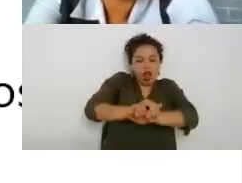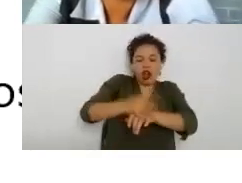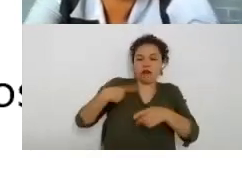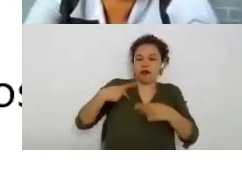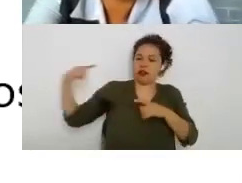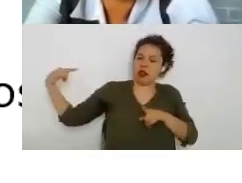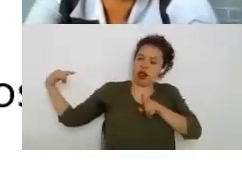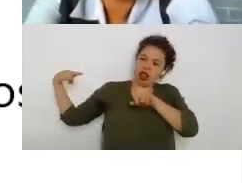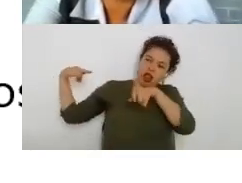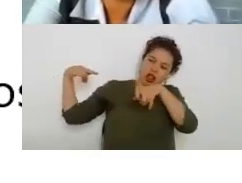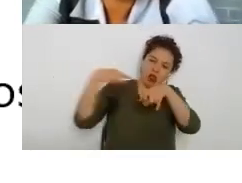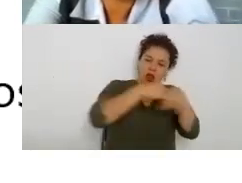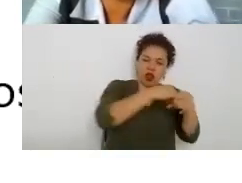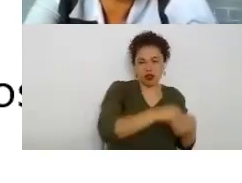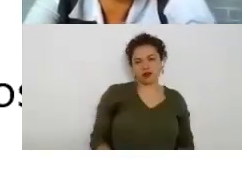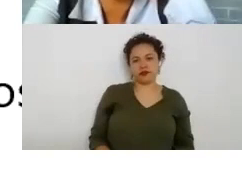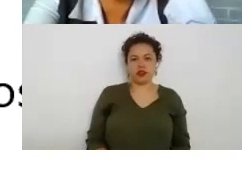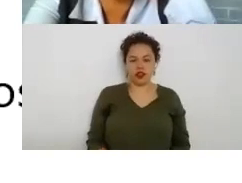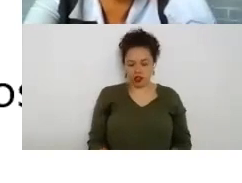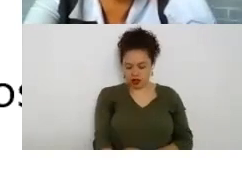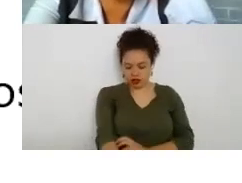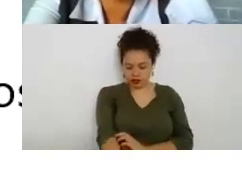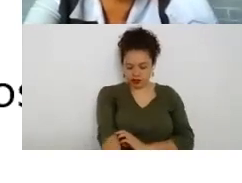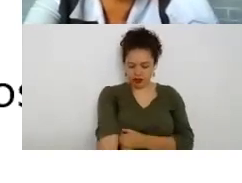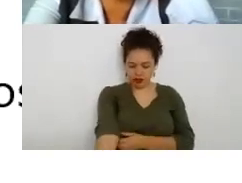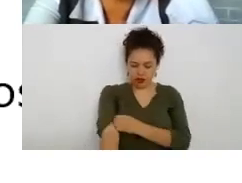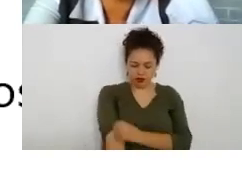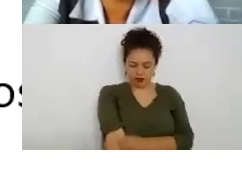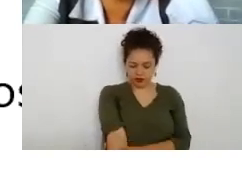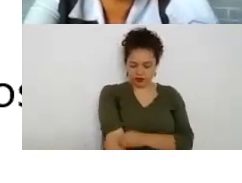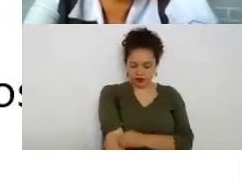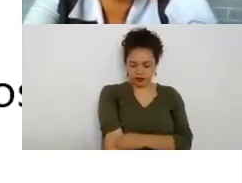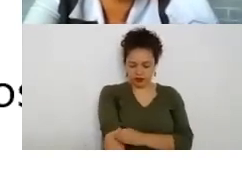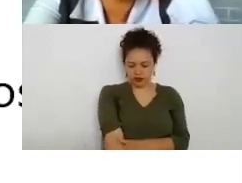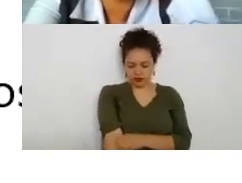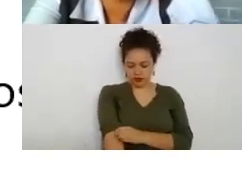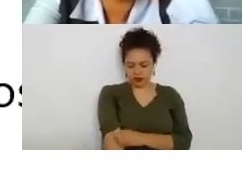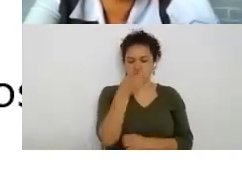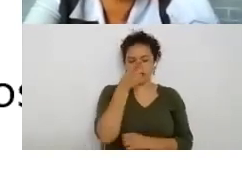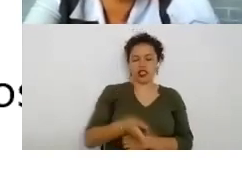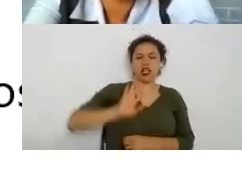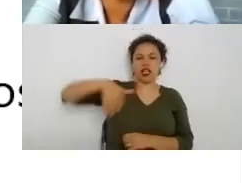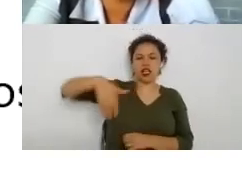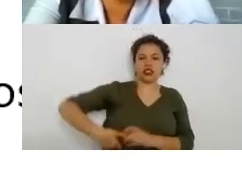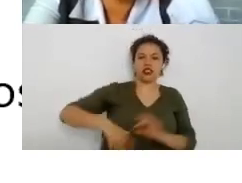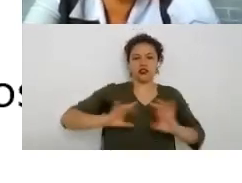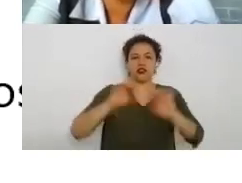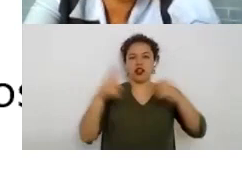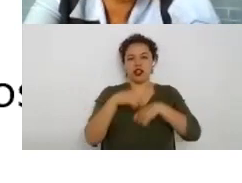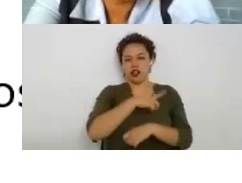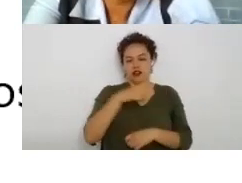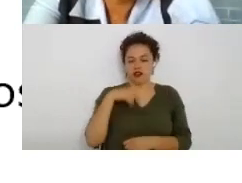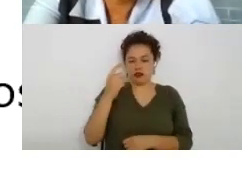¿Ok? Por eso es que siempre nos decía que ante cualquier accidente o cualquier cosa, primero hay que verle que